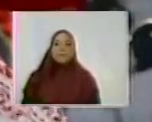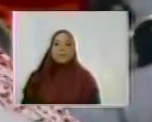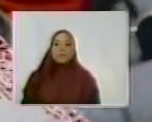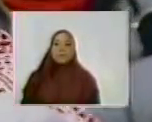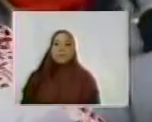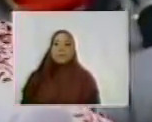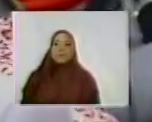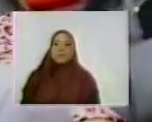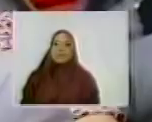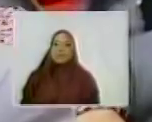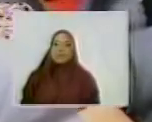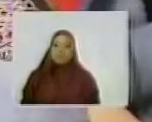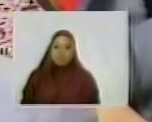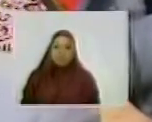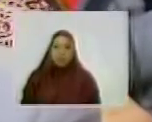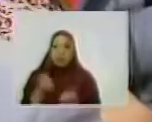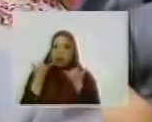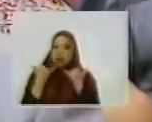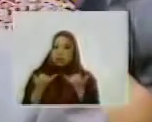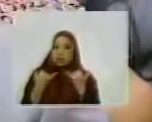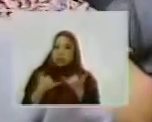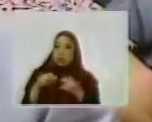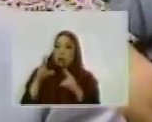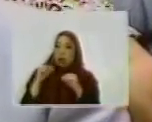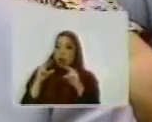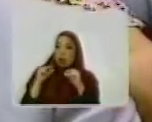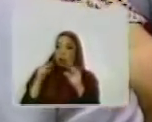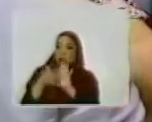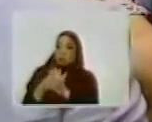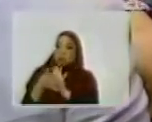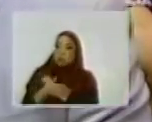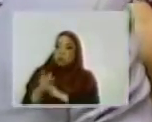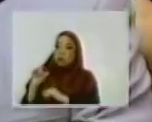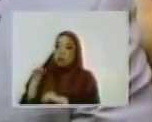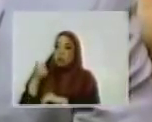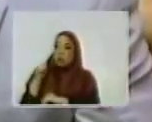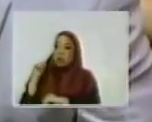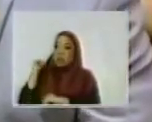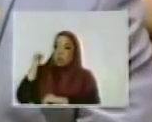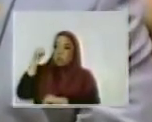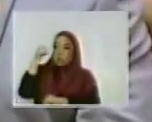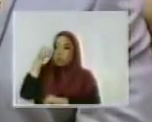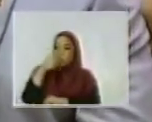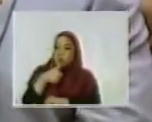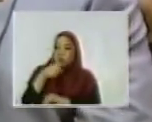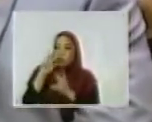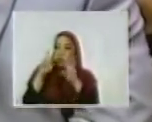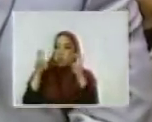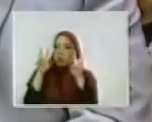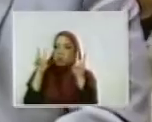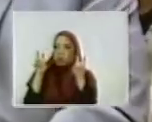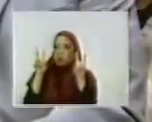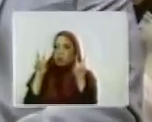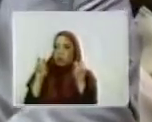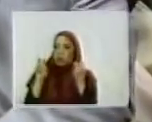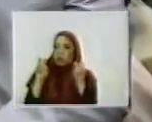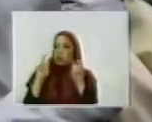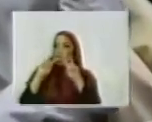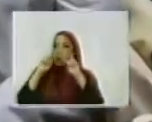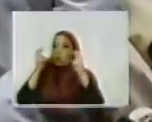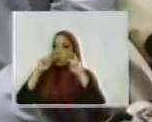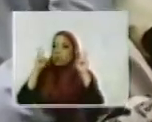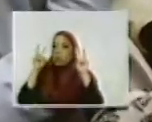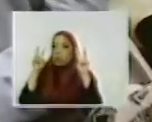ya venía hablando, fíjense, hace una década. Todavía sigue siendo hoy un tema novedosísimo,